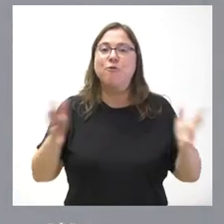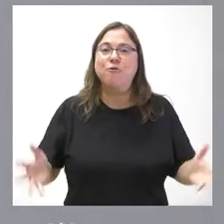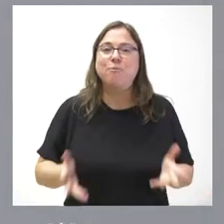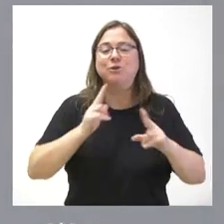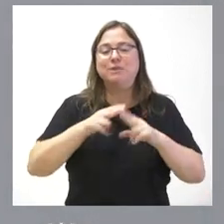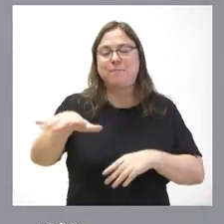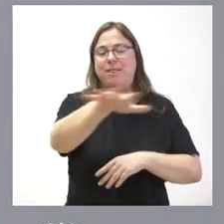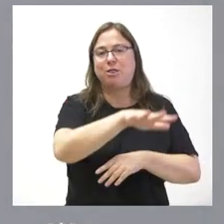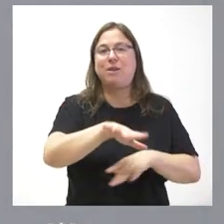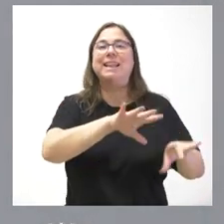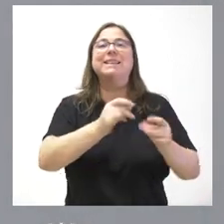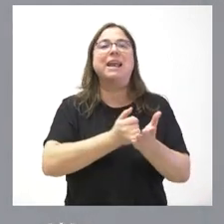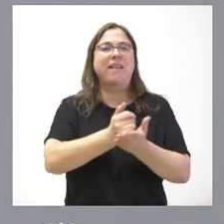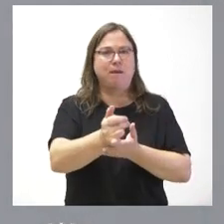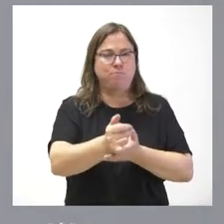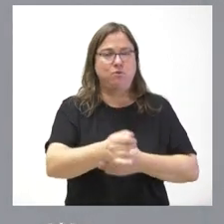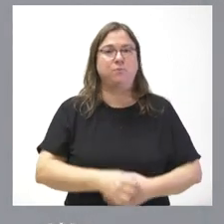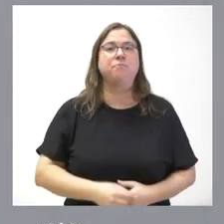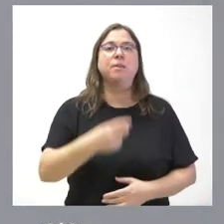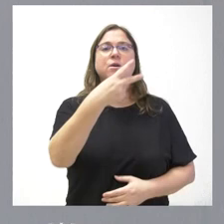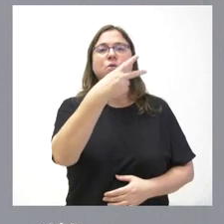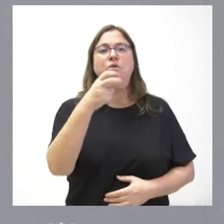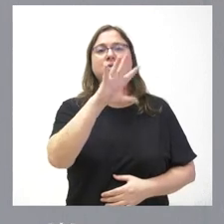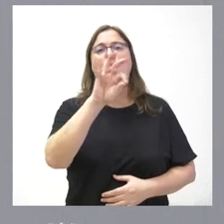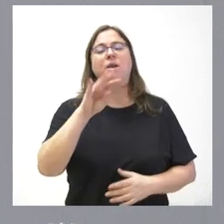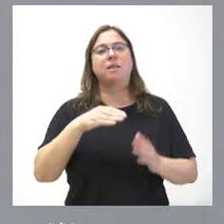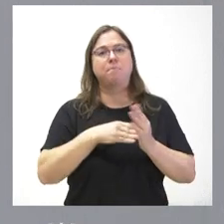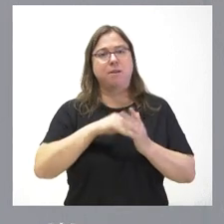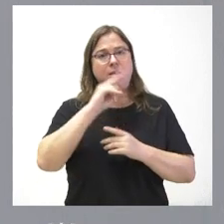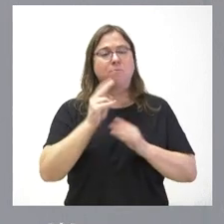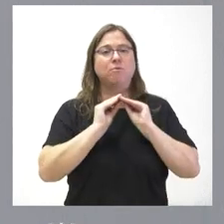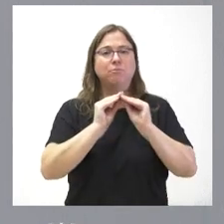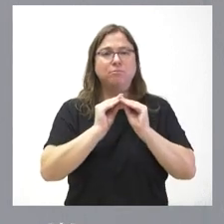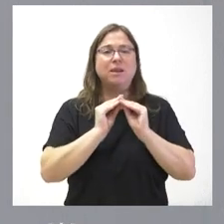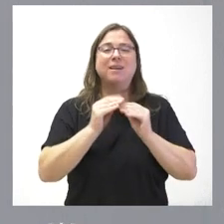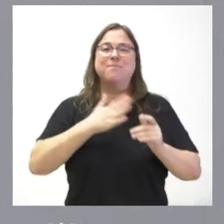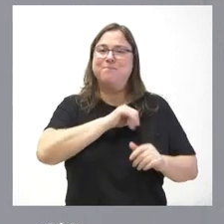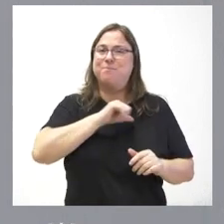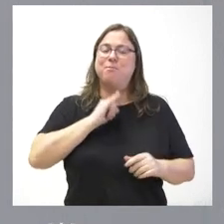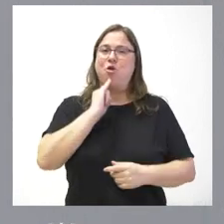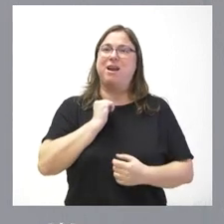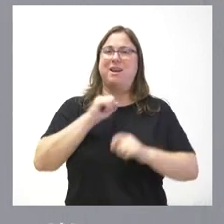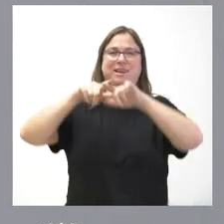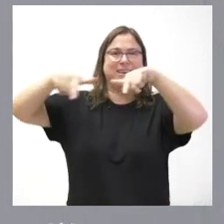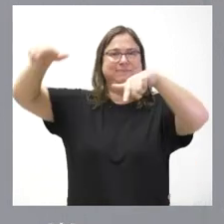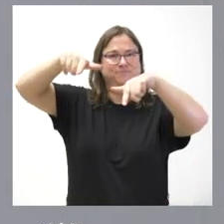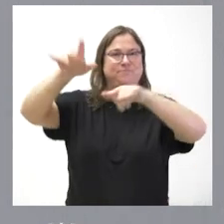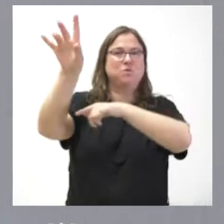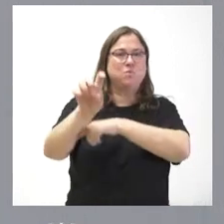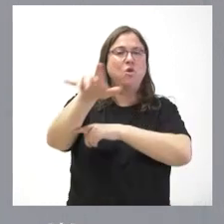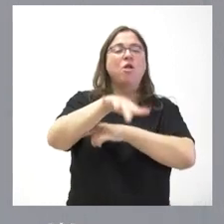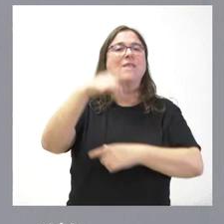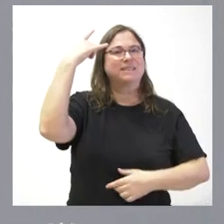de Campos 240,000 para la puesta en marcha de instalaciones de autoconsumo energético en la delegación territorial de la junta de Castilla de Leon en